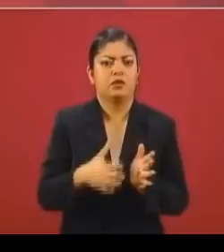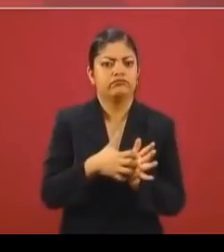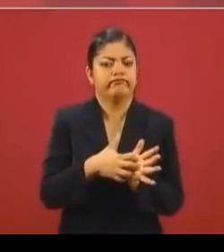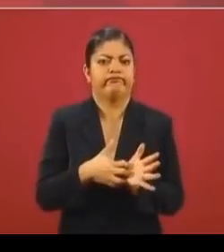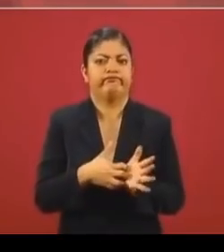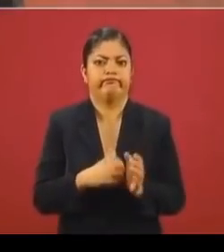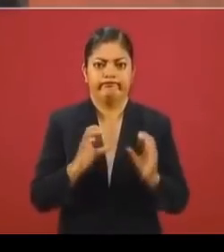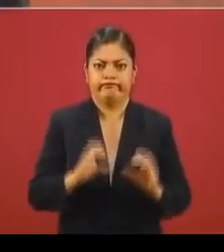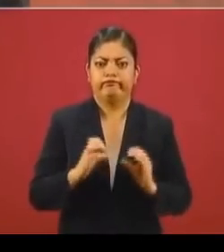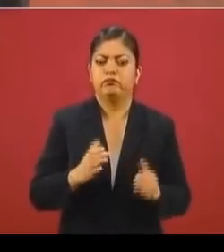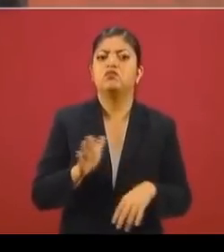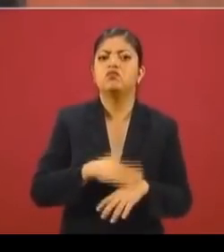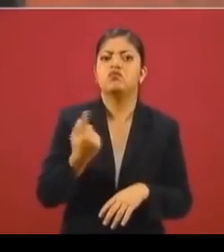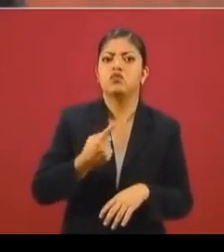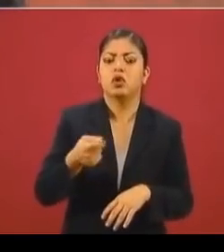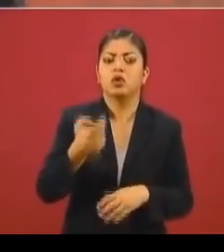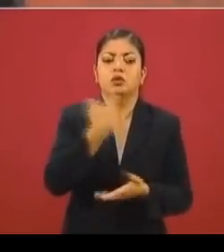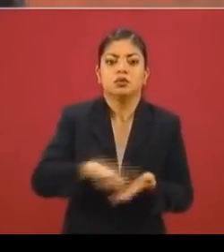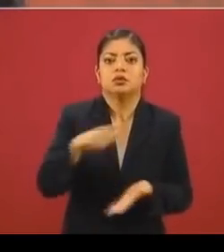¿Por qué el consumismo